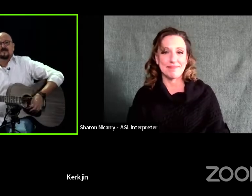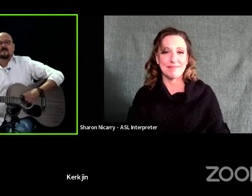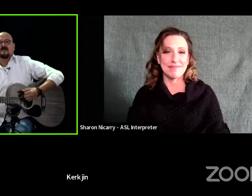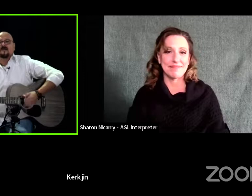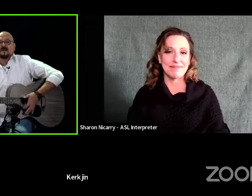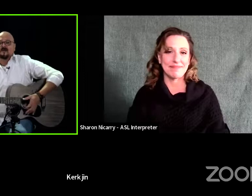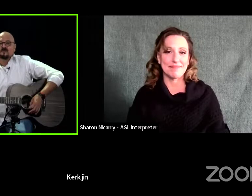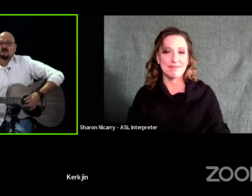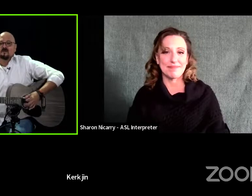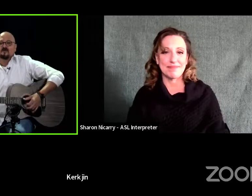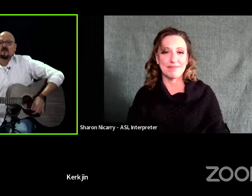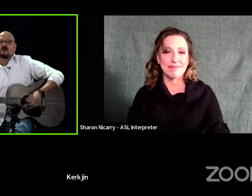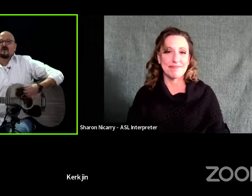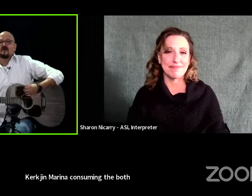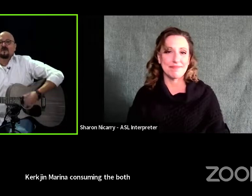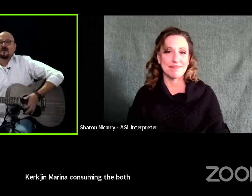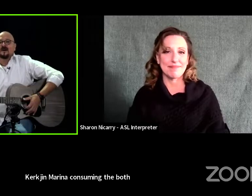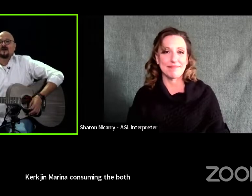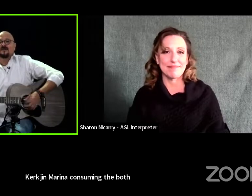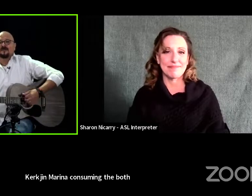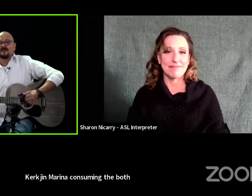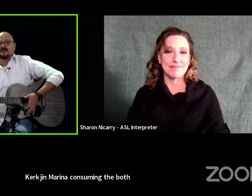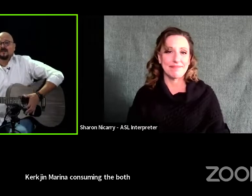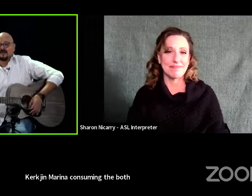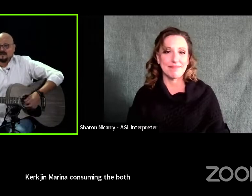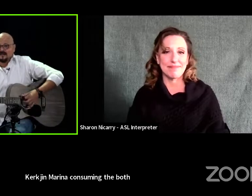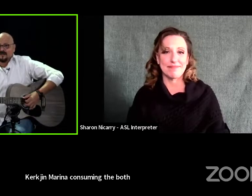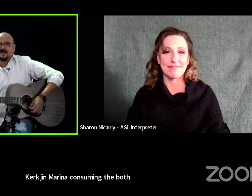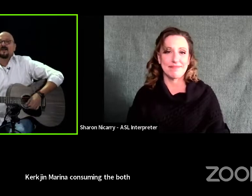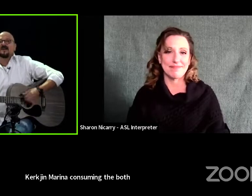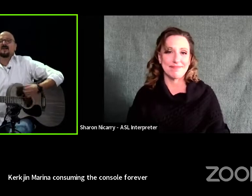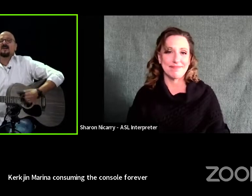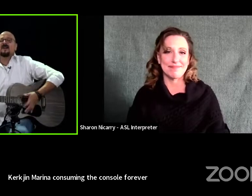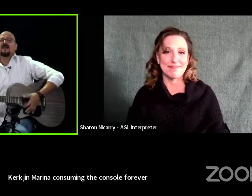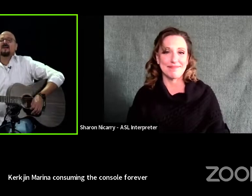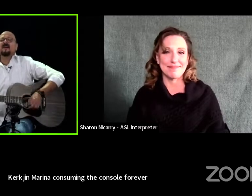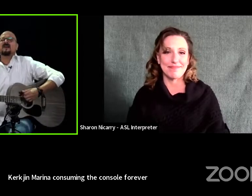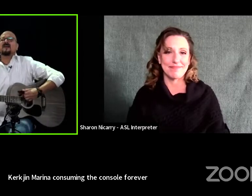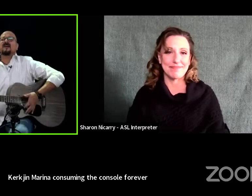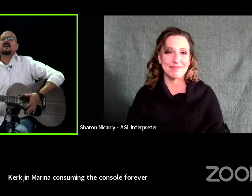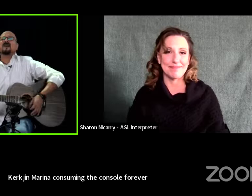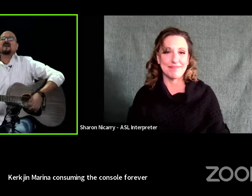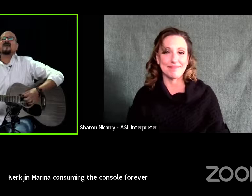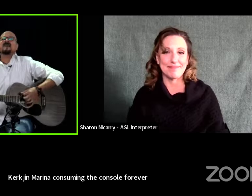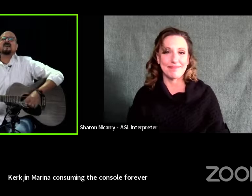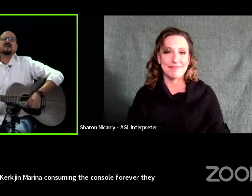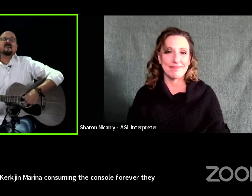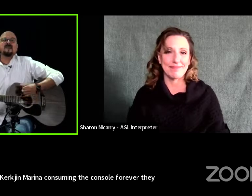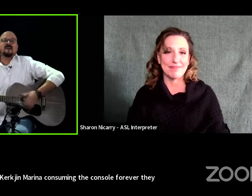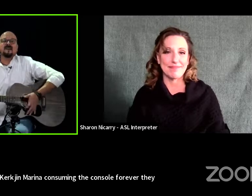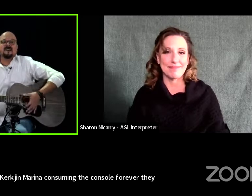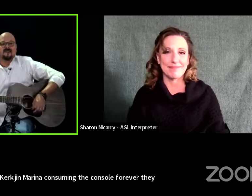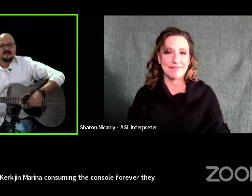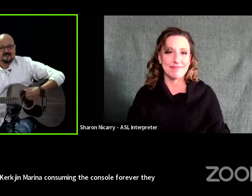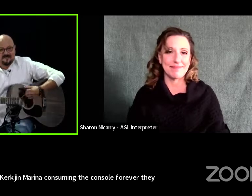melodías, con su forma de querer.